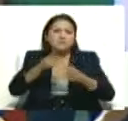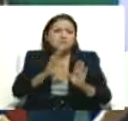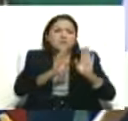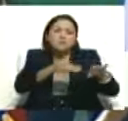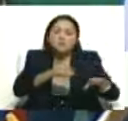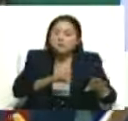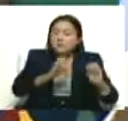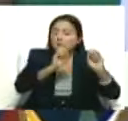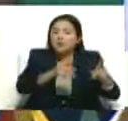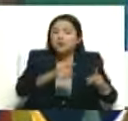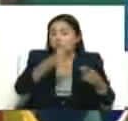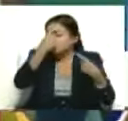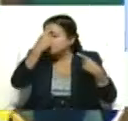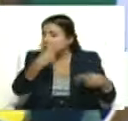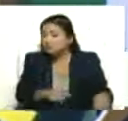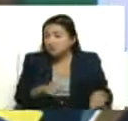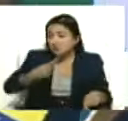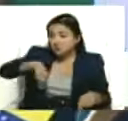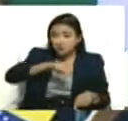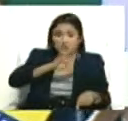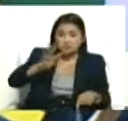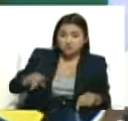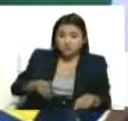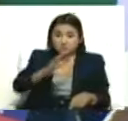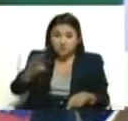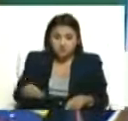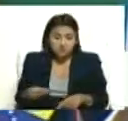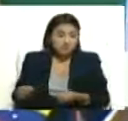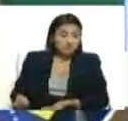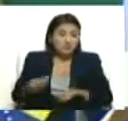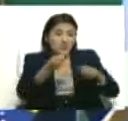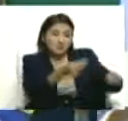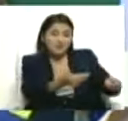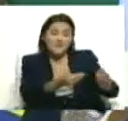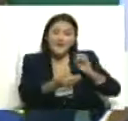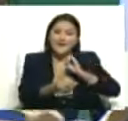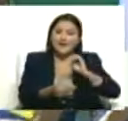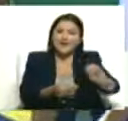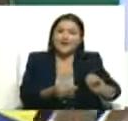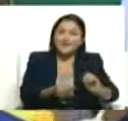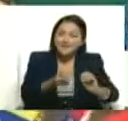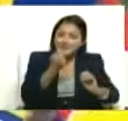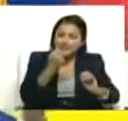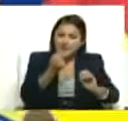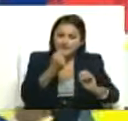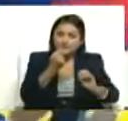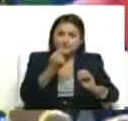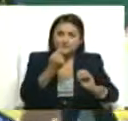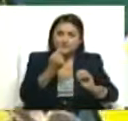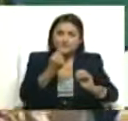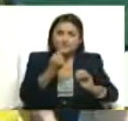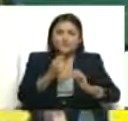apoyarla. Nosotros no vamos a entregar ni un centímetro de nuestra Guayana Esequiba.